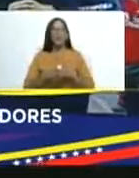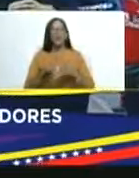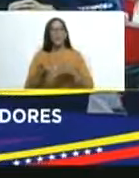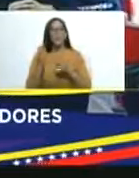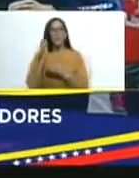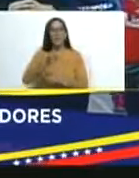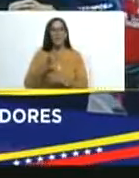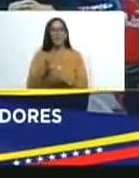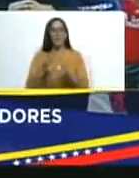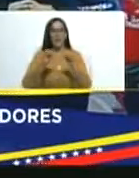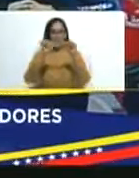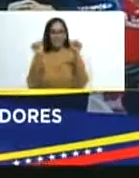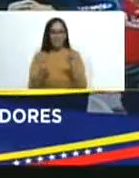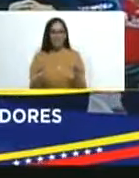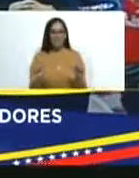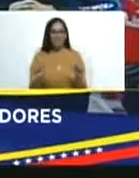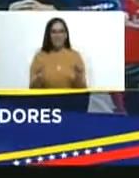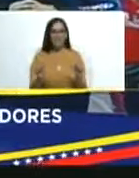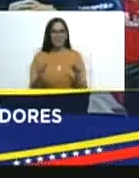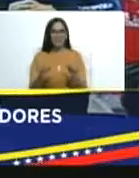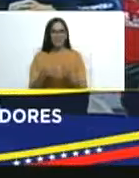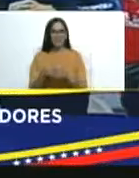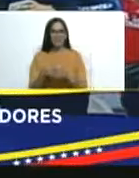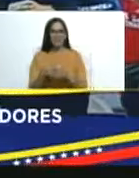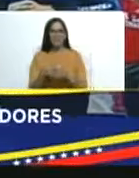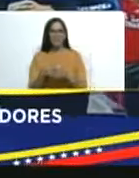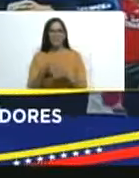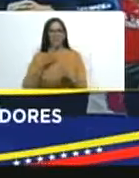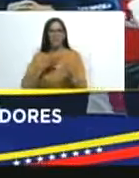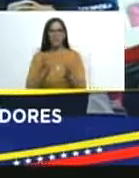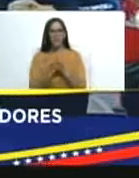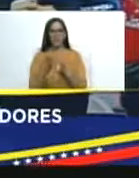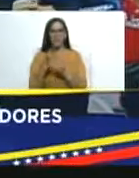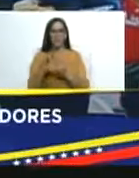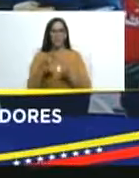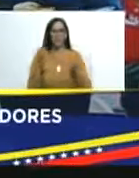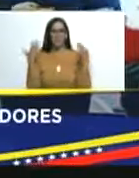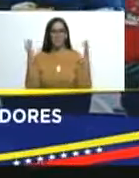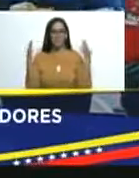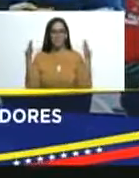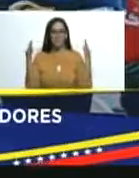artesanales y las pescadoras artesanales, nos estamos con usted.